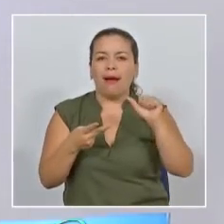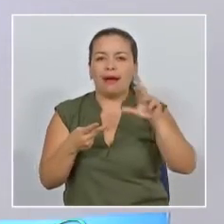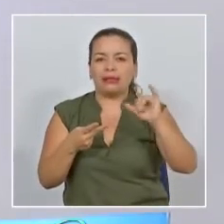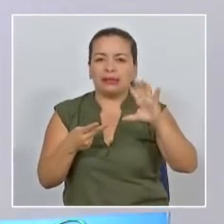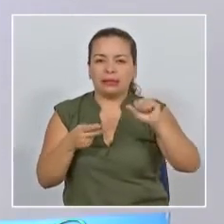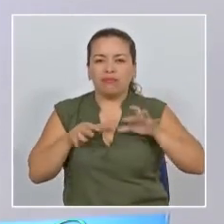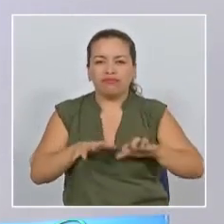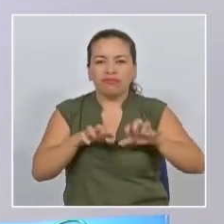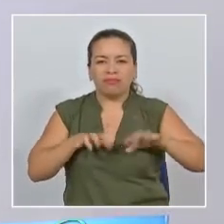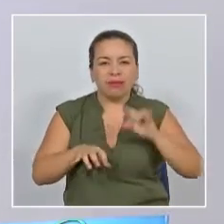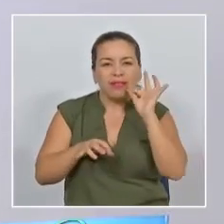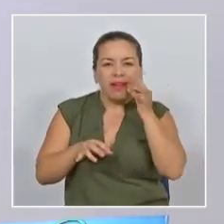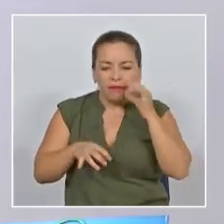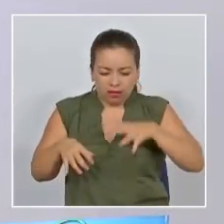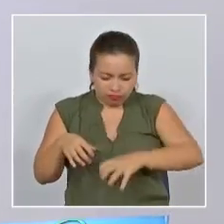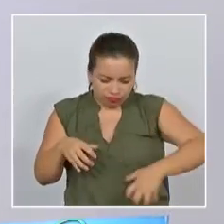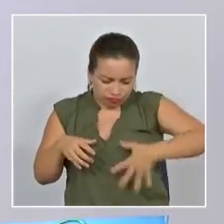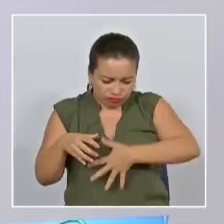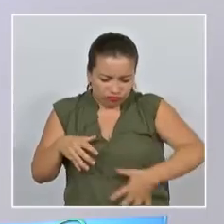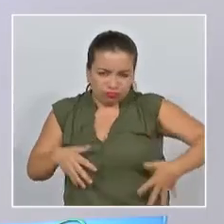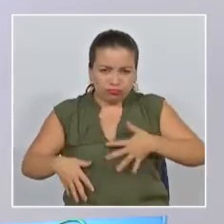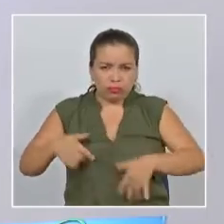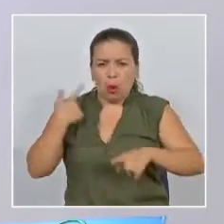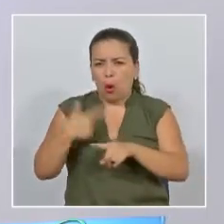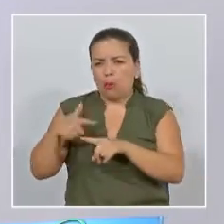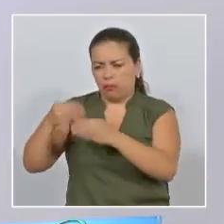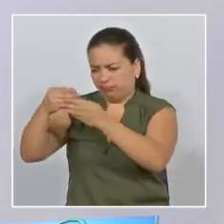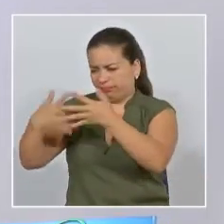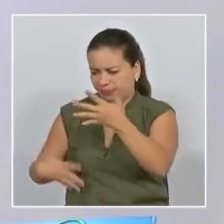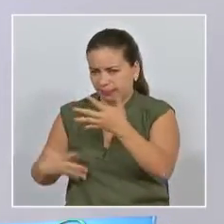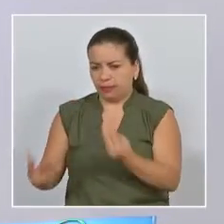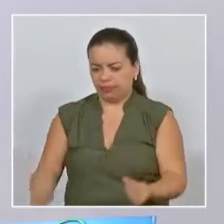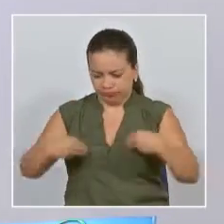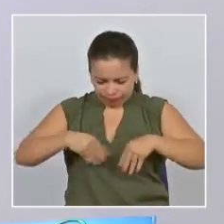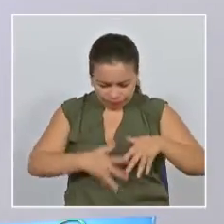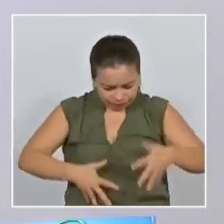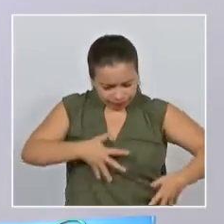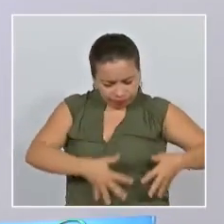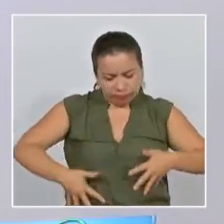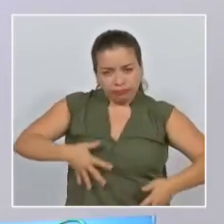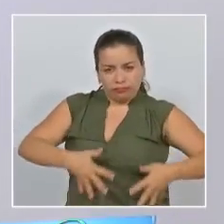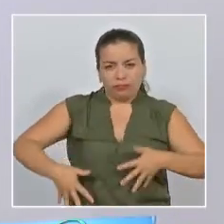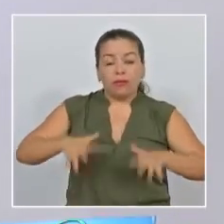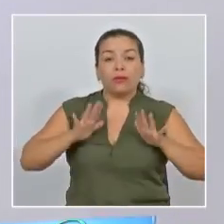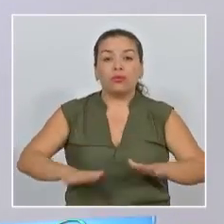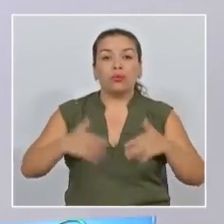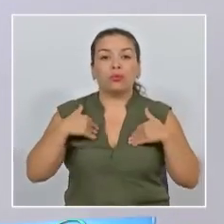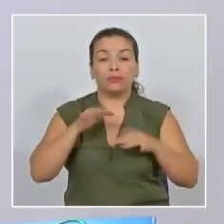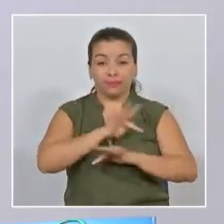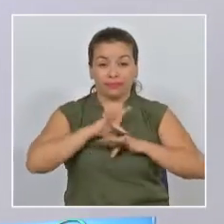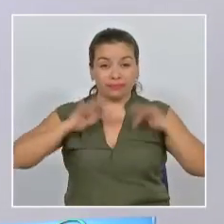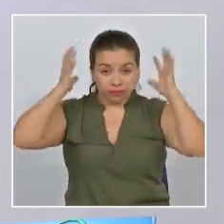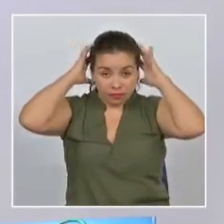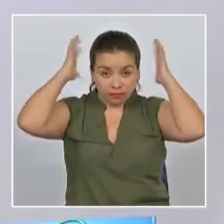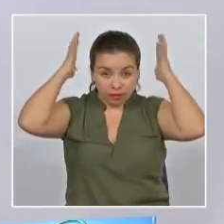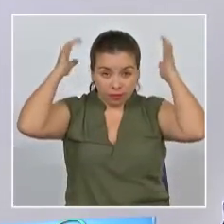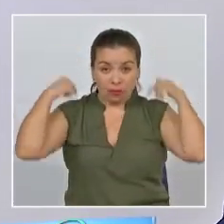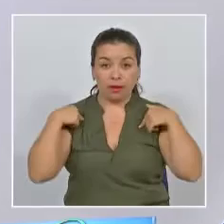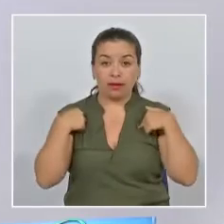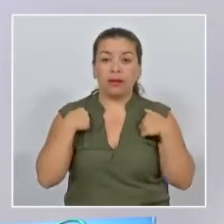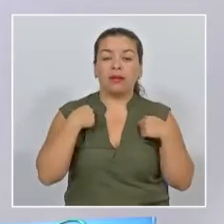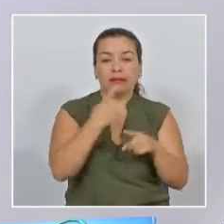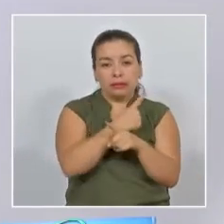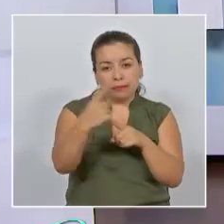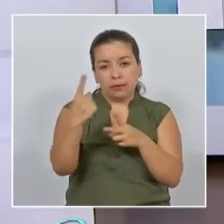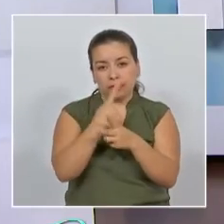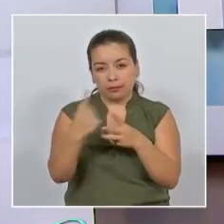el caso nuestro el lápiz, el árnica, el cloruro de magnesio, complementando esto. Pero la terapia neural, haciéndola cada 8 días, da un efecto